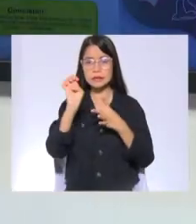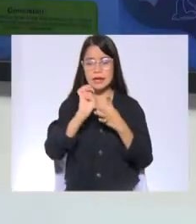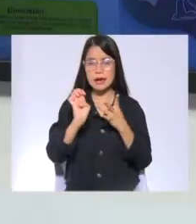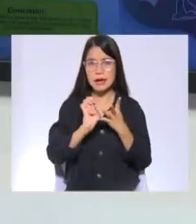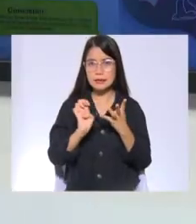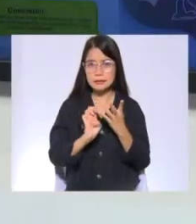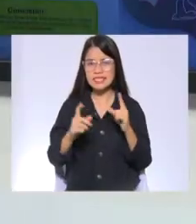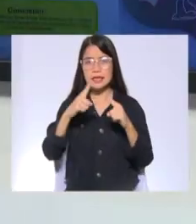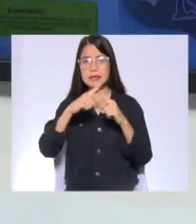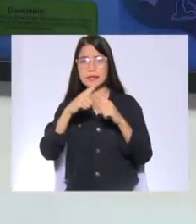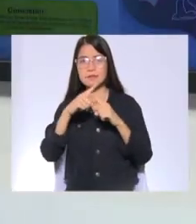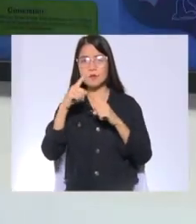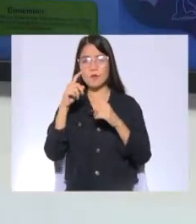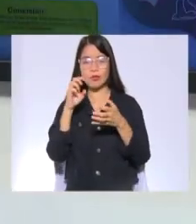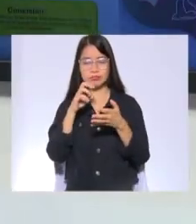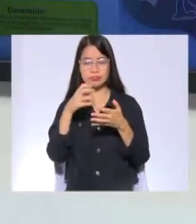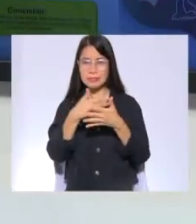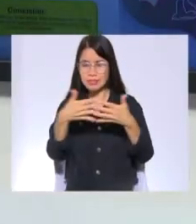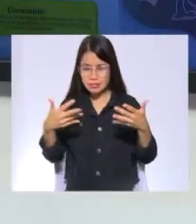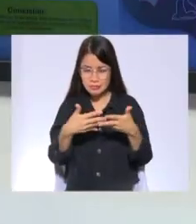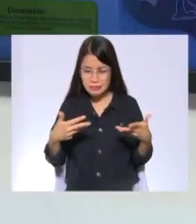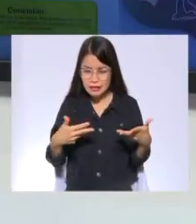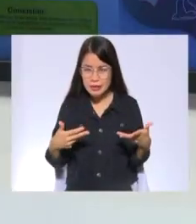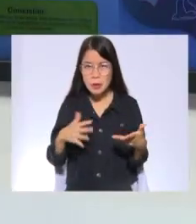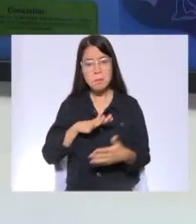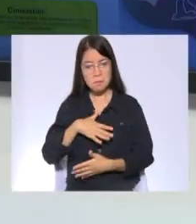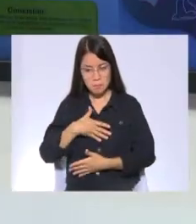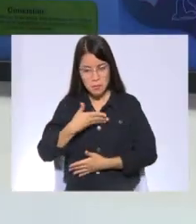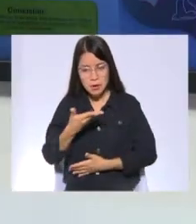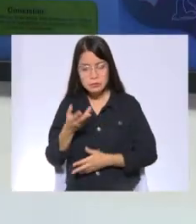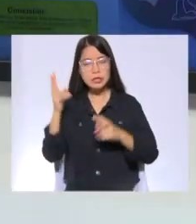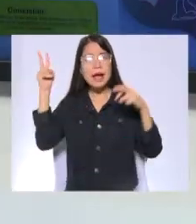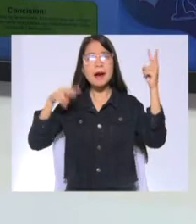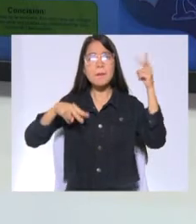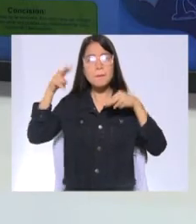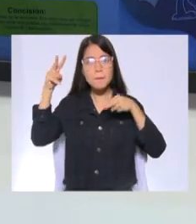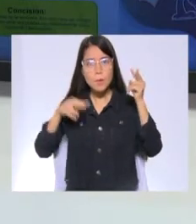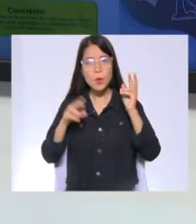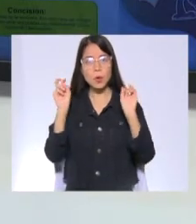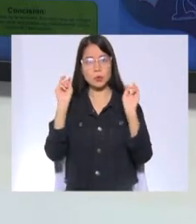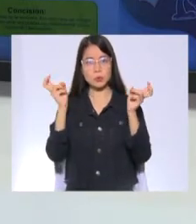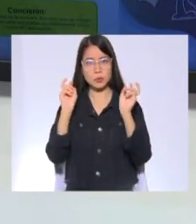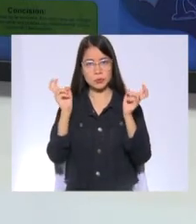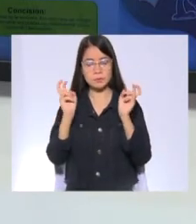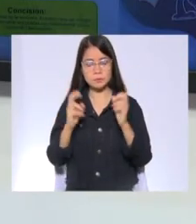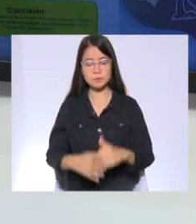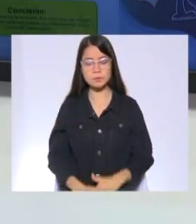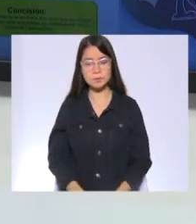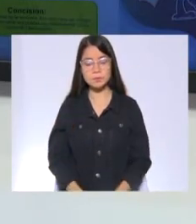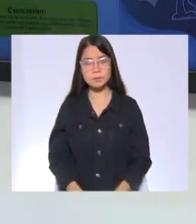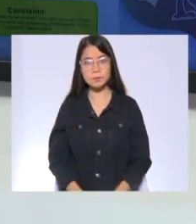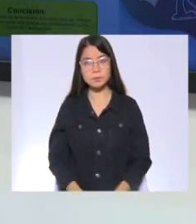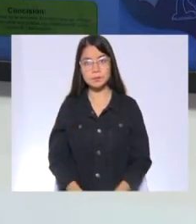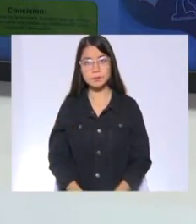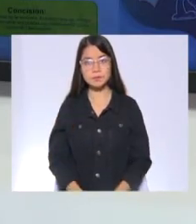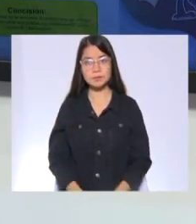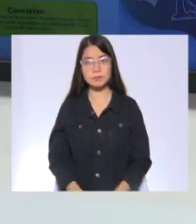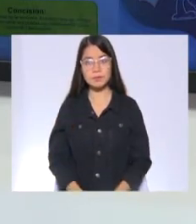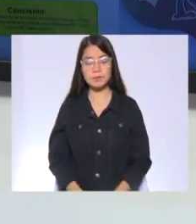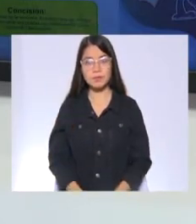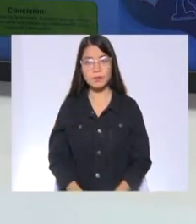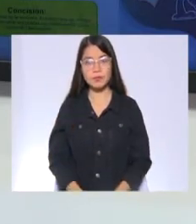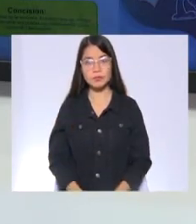texto que nos permite, entonces, exponer un determinado tema. Normalmente, ese tipo de texto es utilizado en textos